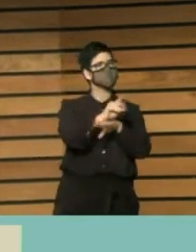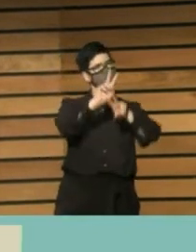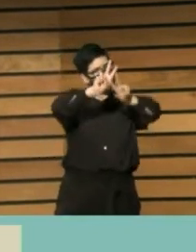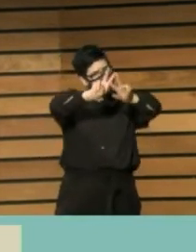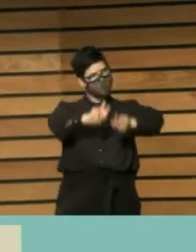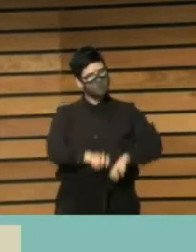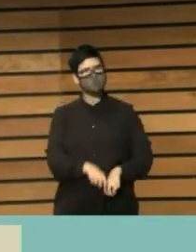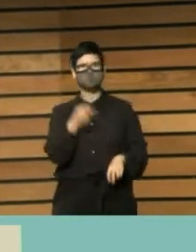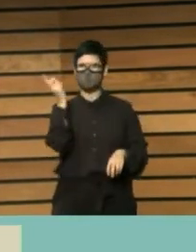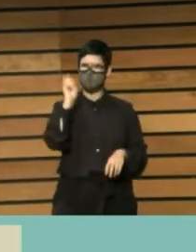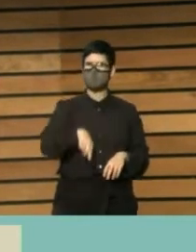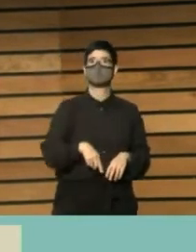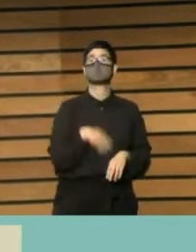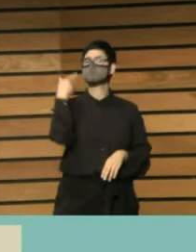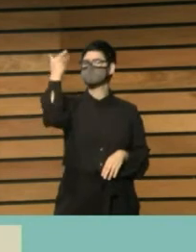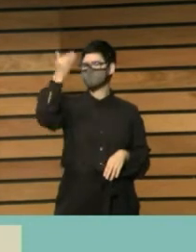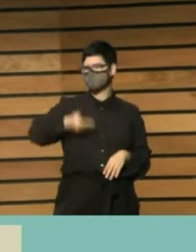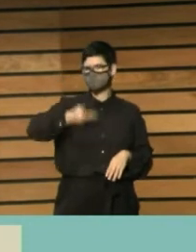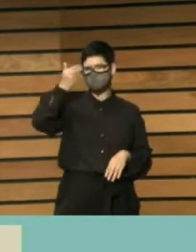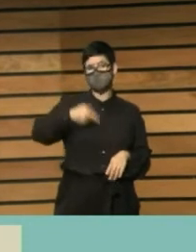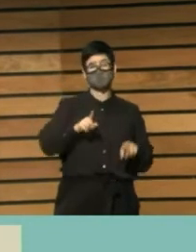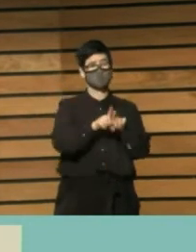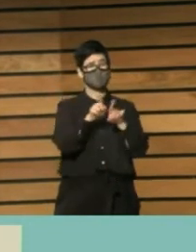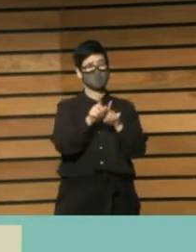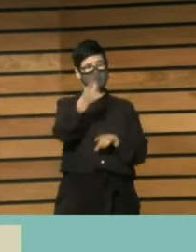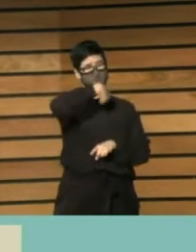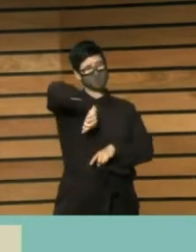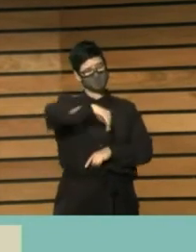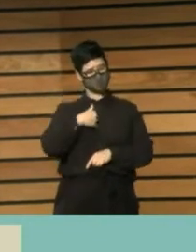sobre todo, y esto, en esto sí que tenemos un rol